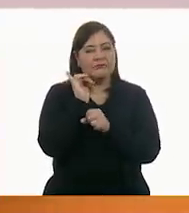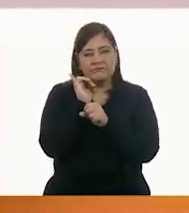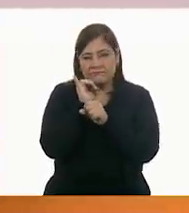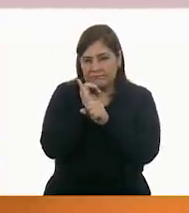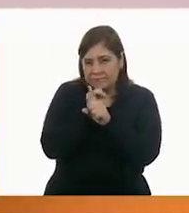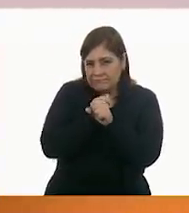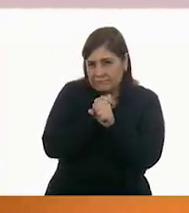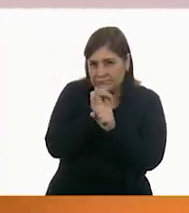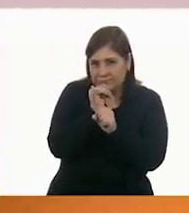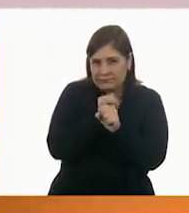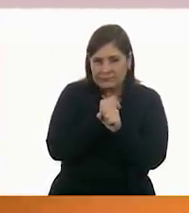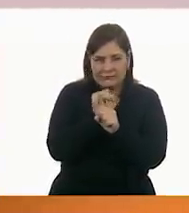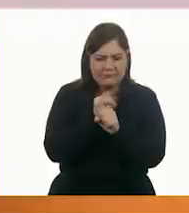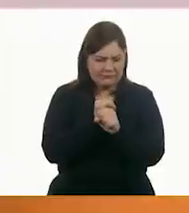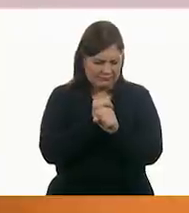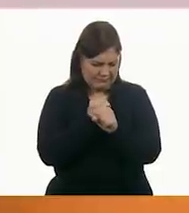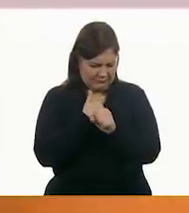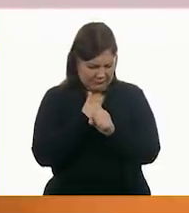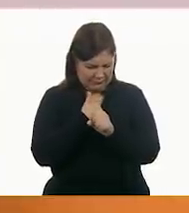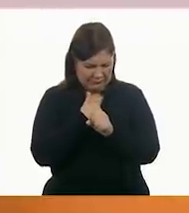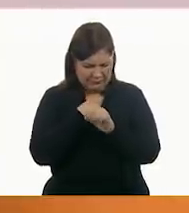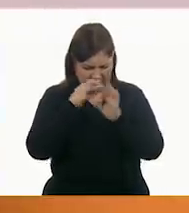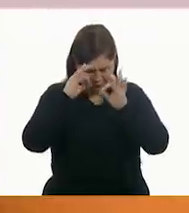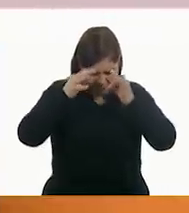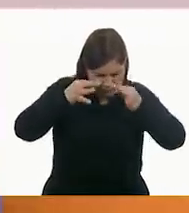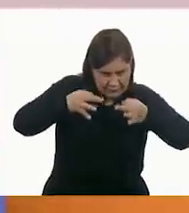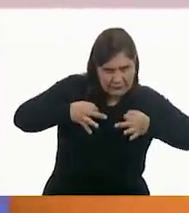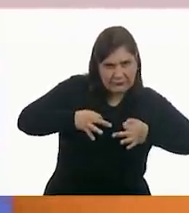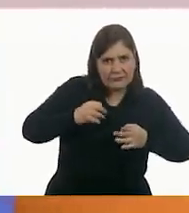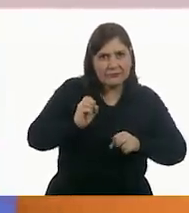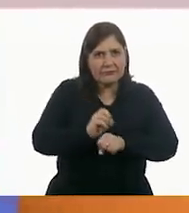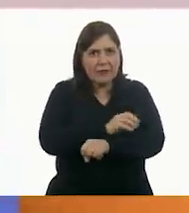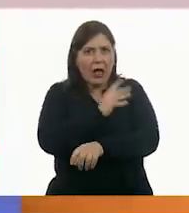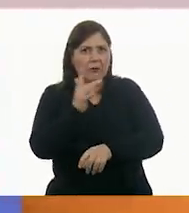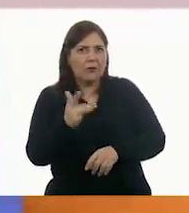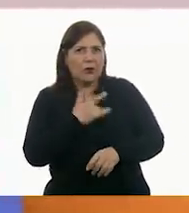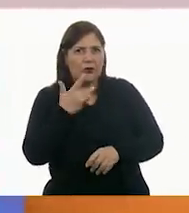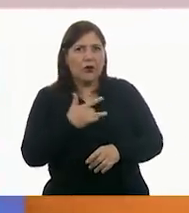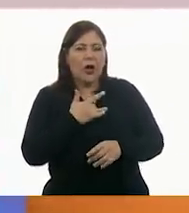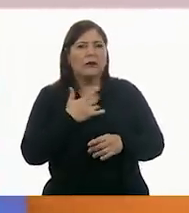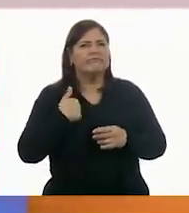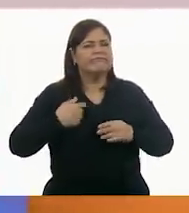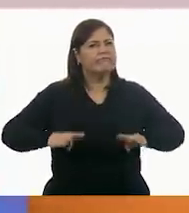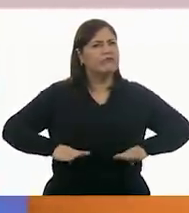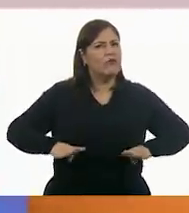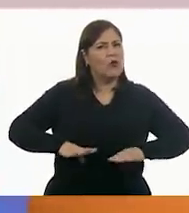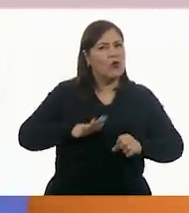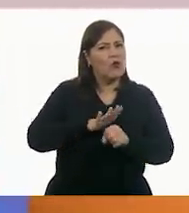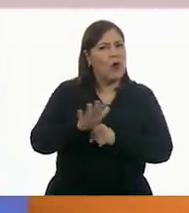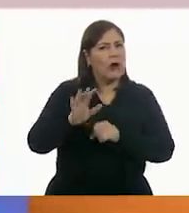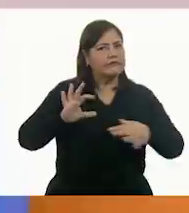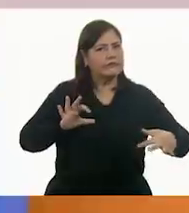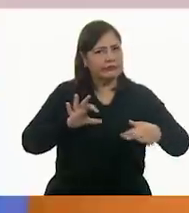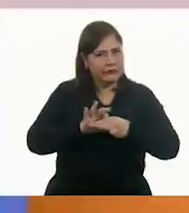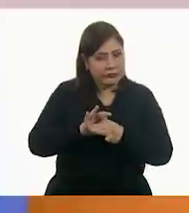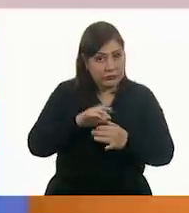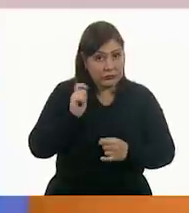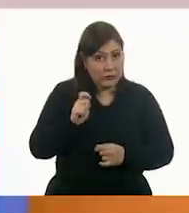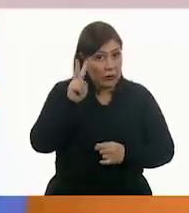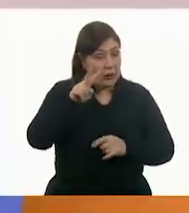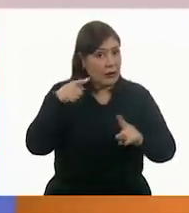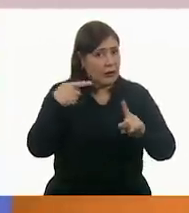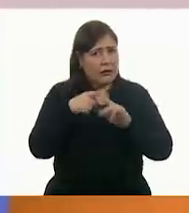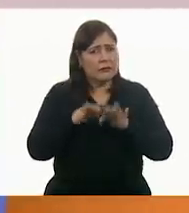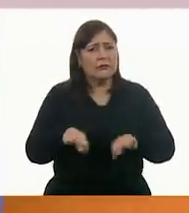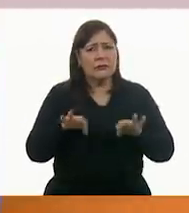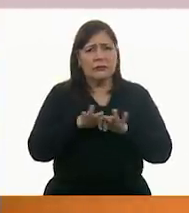inspeccionar qué emociones teníamos Ajá. y cuál era nuestra conducta. Y sí. lo importante era qué vamos a hacer